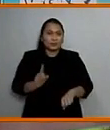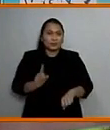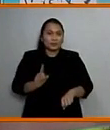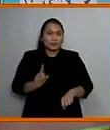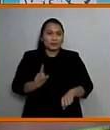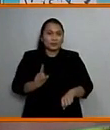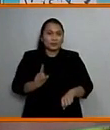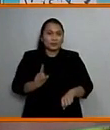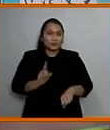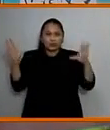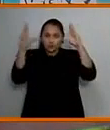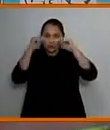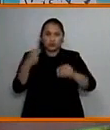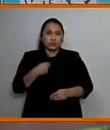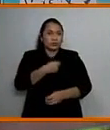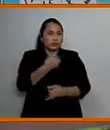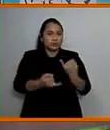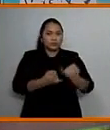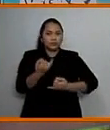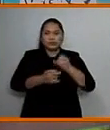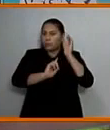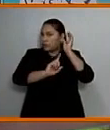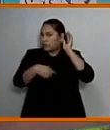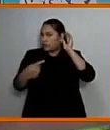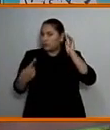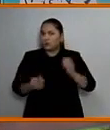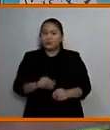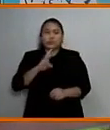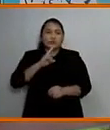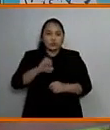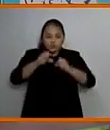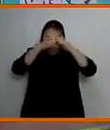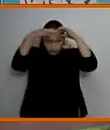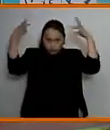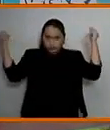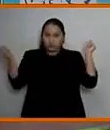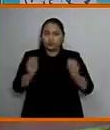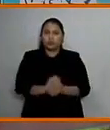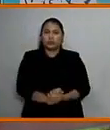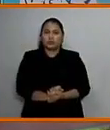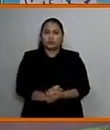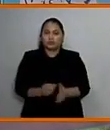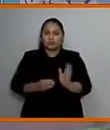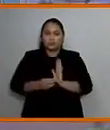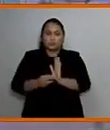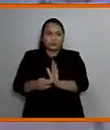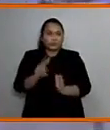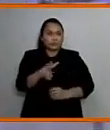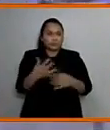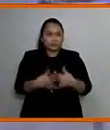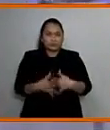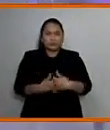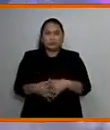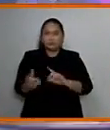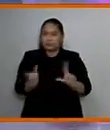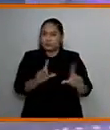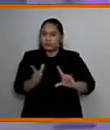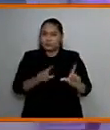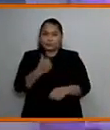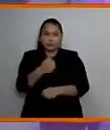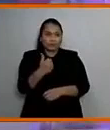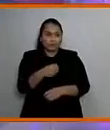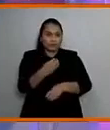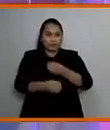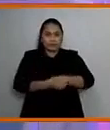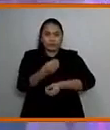diversión de esta noche con nuestro juego de la diaria haciendo de sus sueños una realidad nuestro canvas de nuestras máquinas ya se encuentran